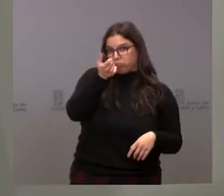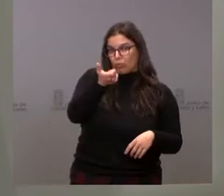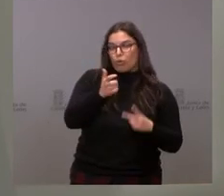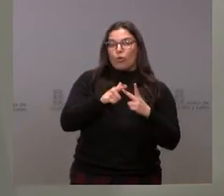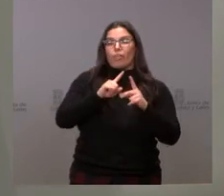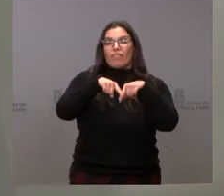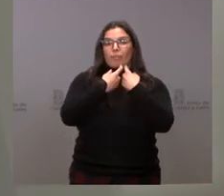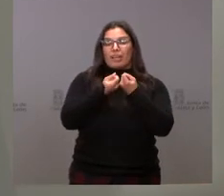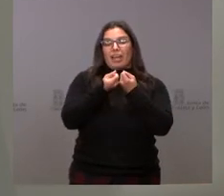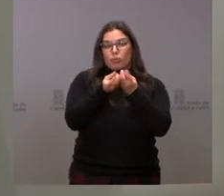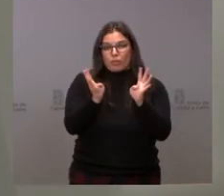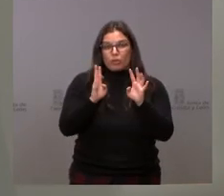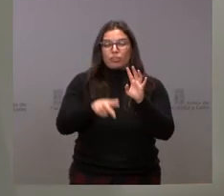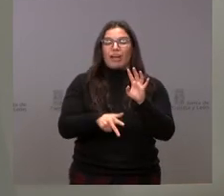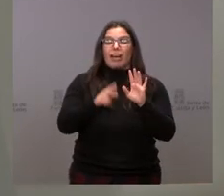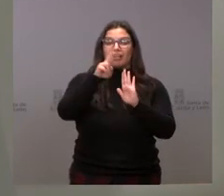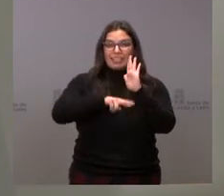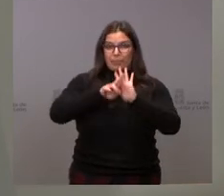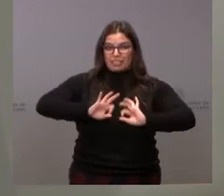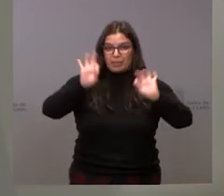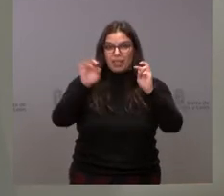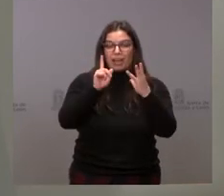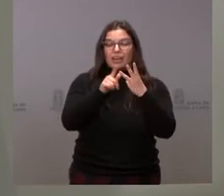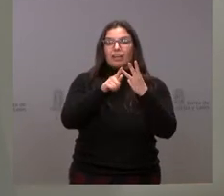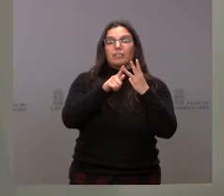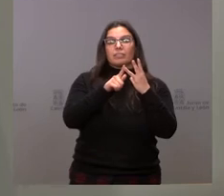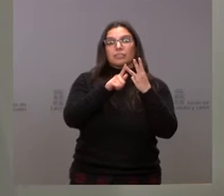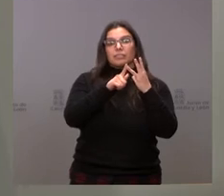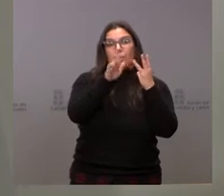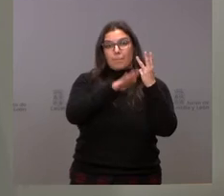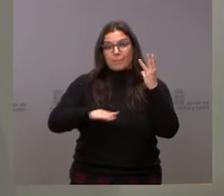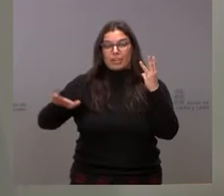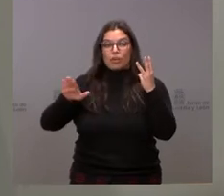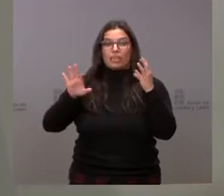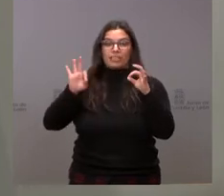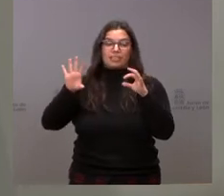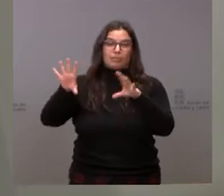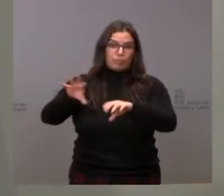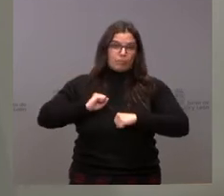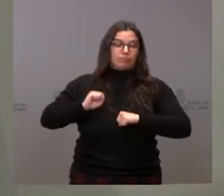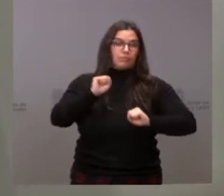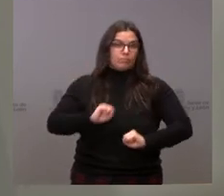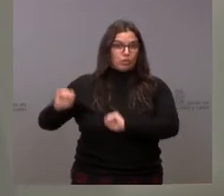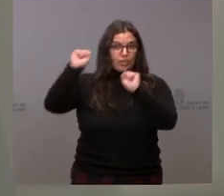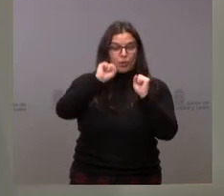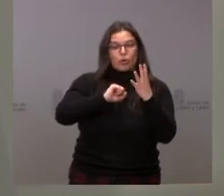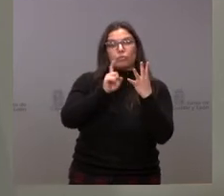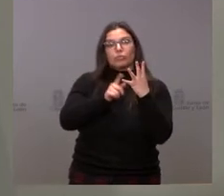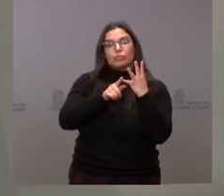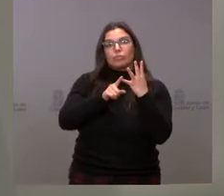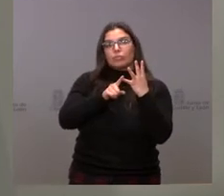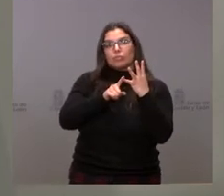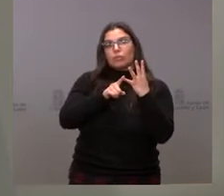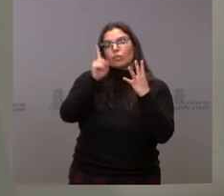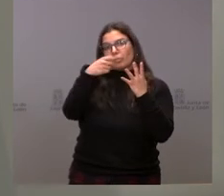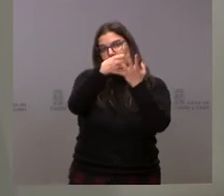de régimen especial los menores que están bajo medidas de protección a la infancia y un catálogo